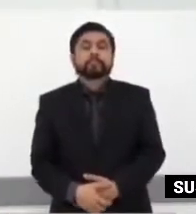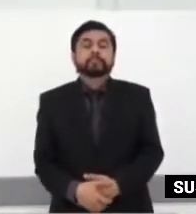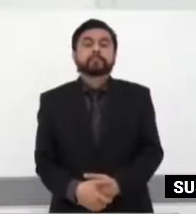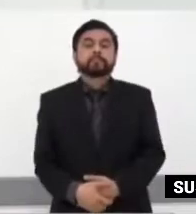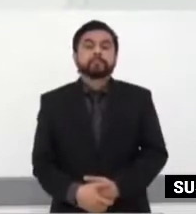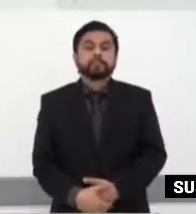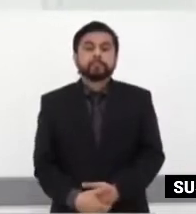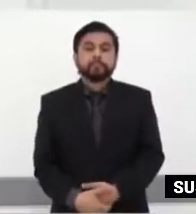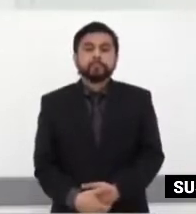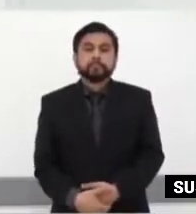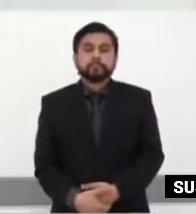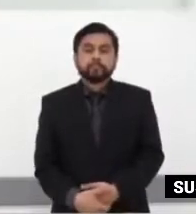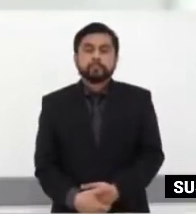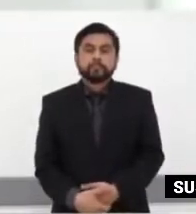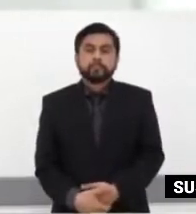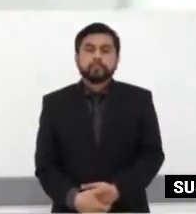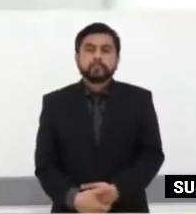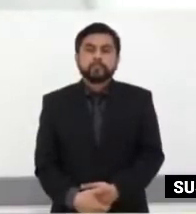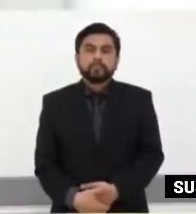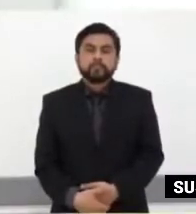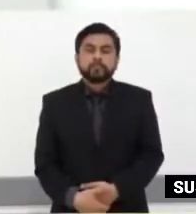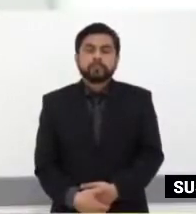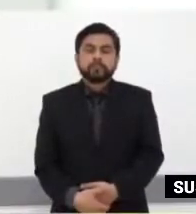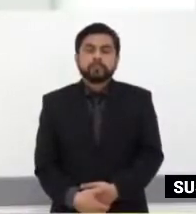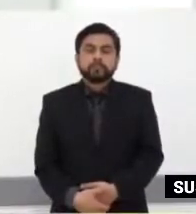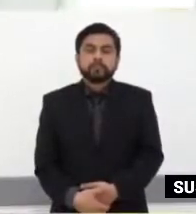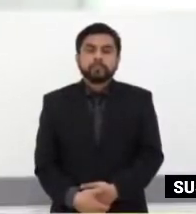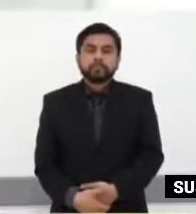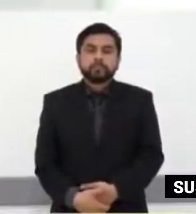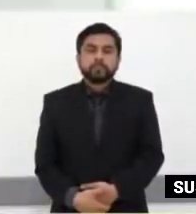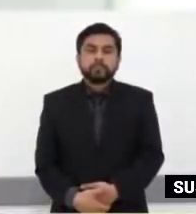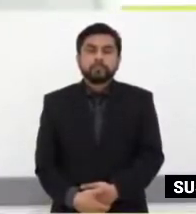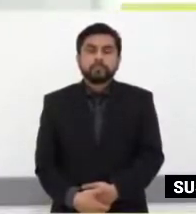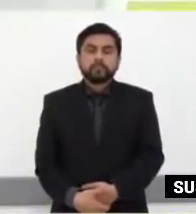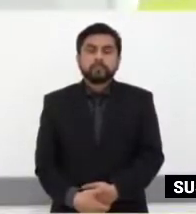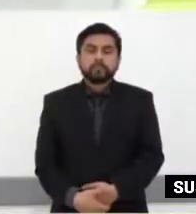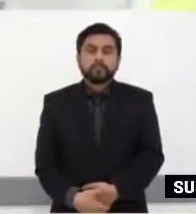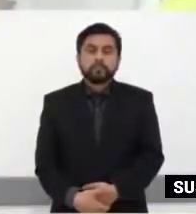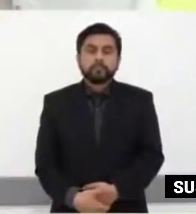emocionada. Sí. Es que fue una promesa que le hice.